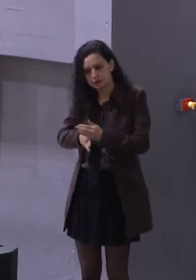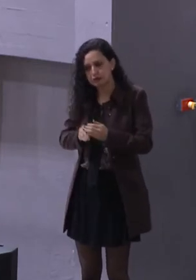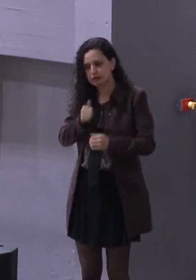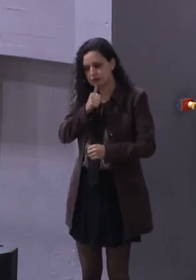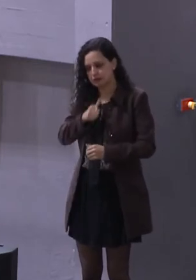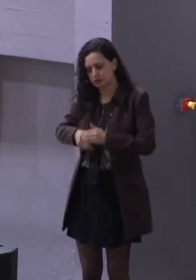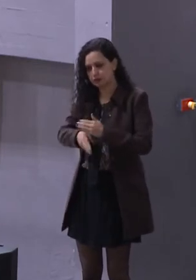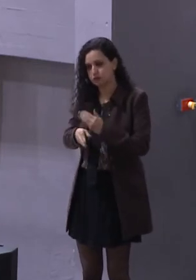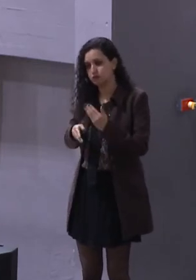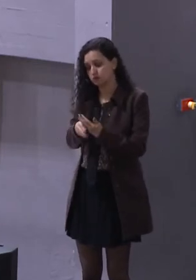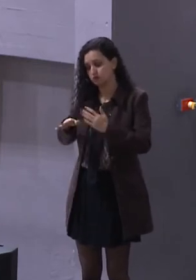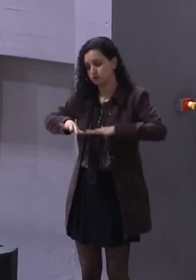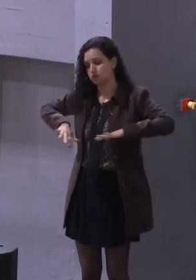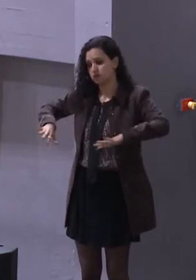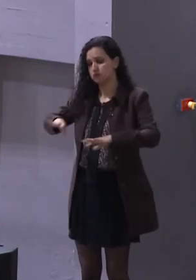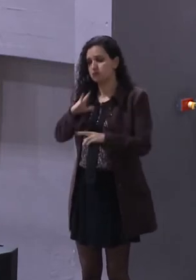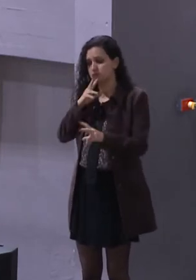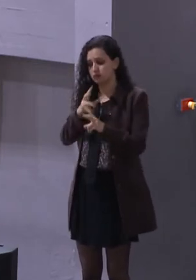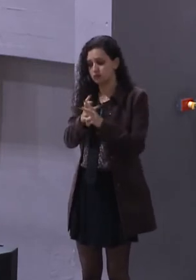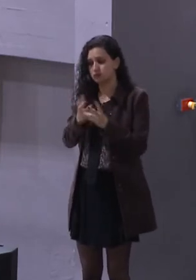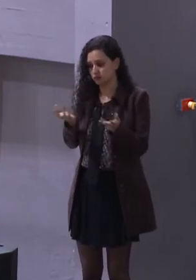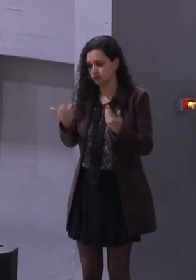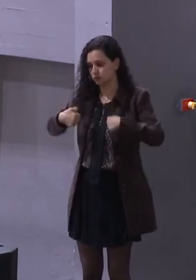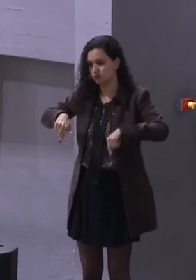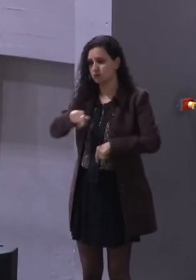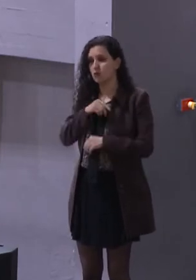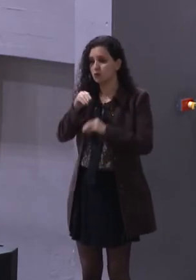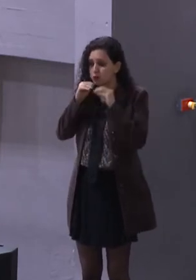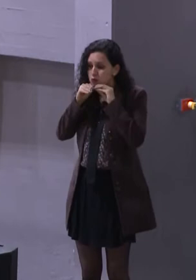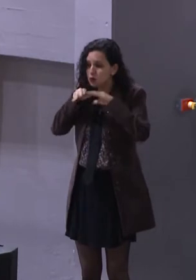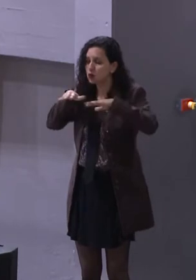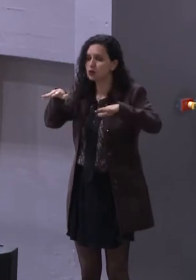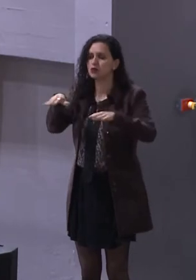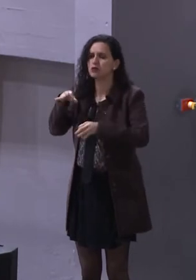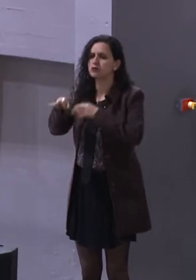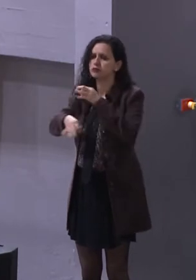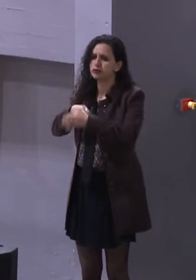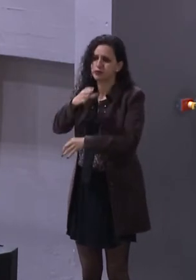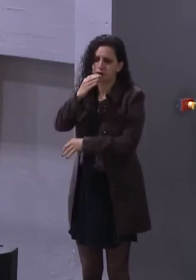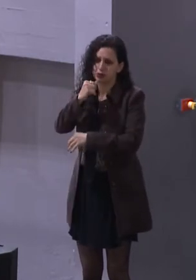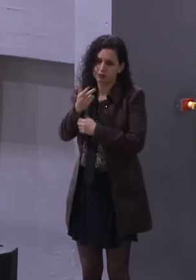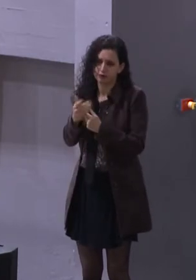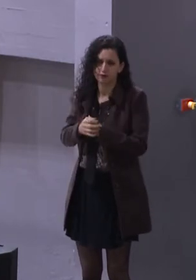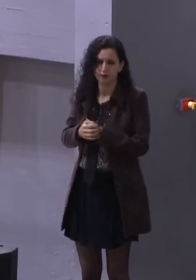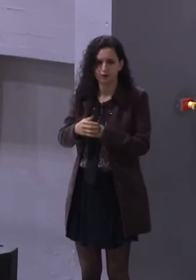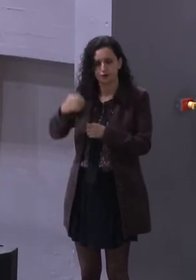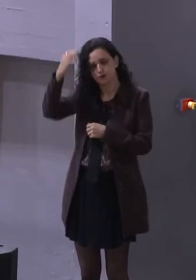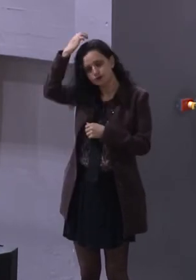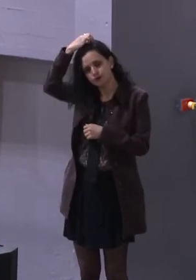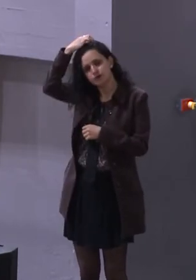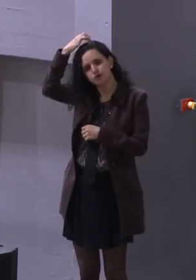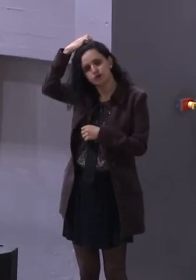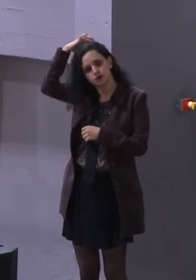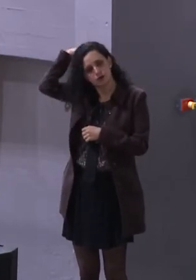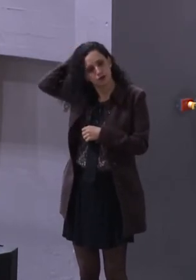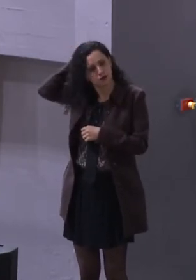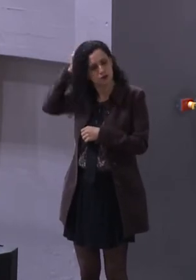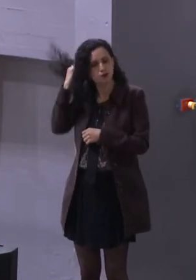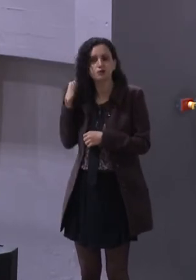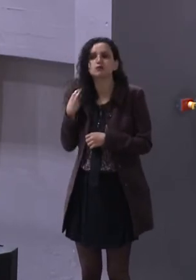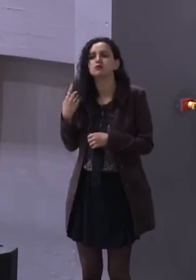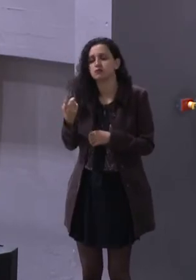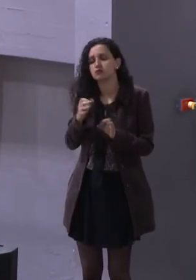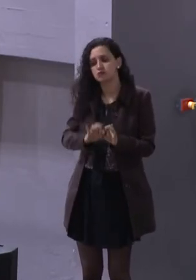como es el nuestro, donde lo público cada vez es menos cuidado. Entonces, eso es importante